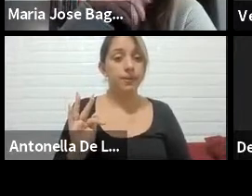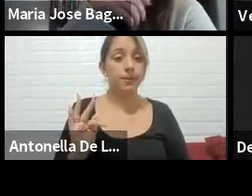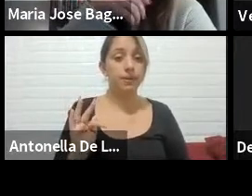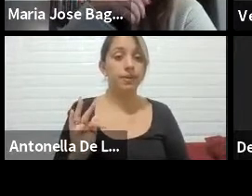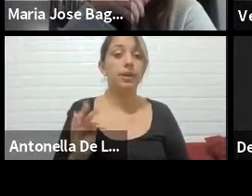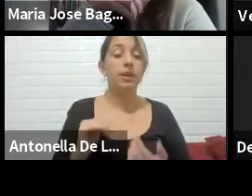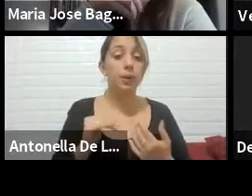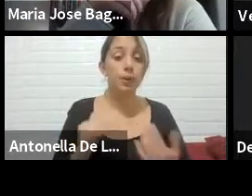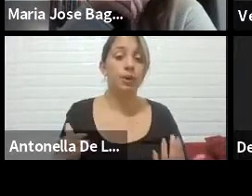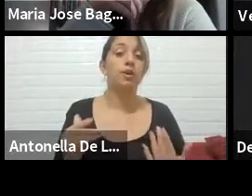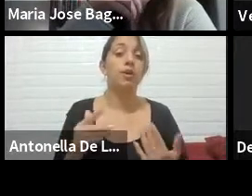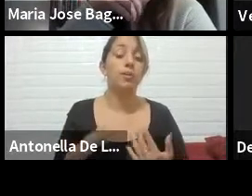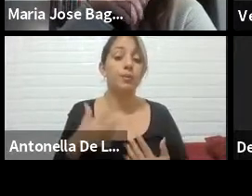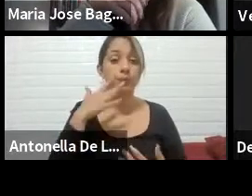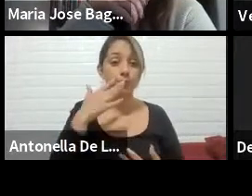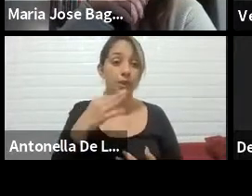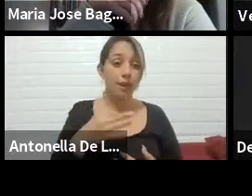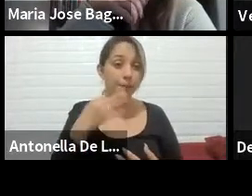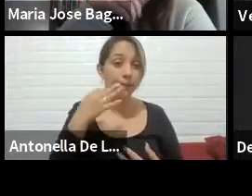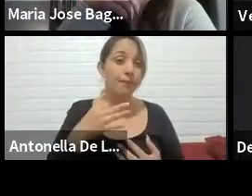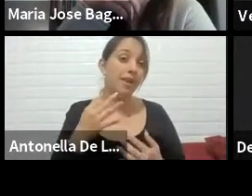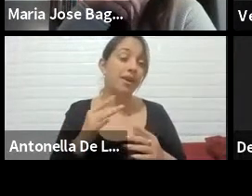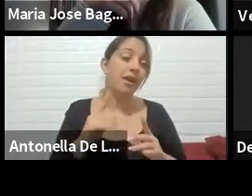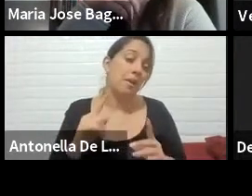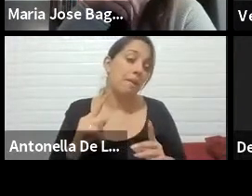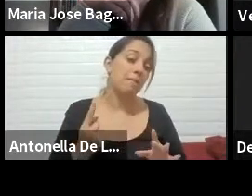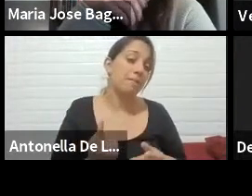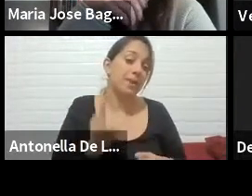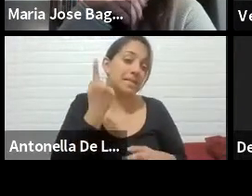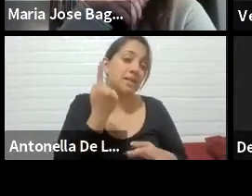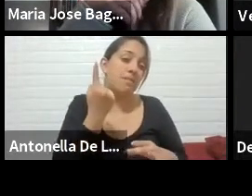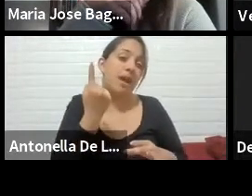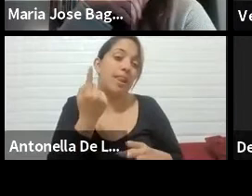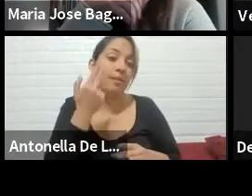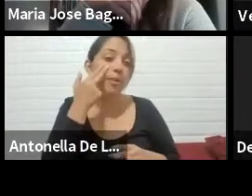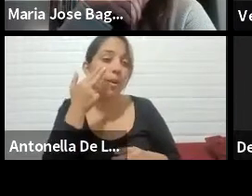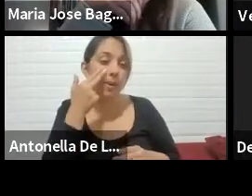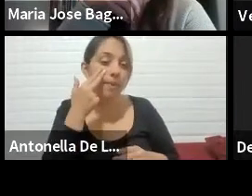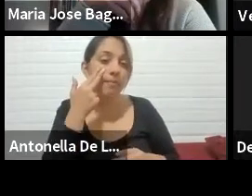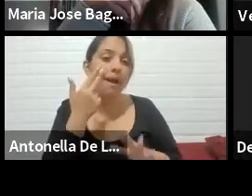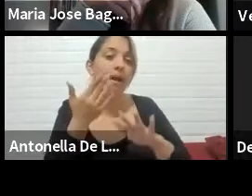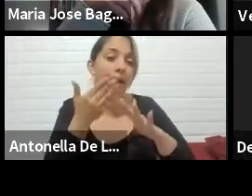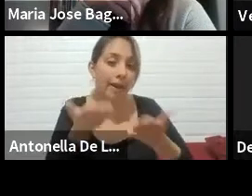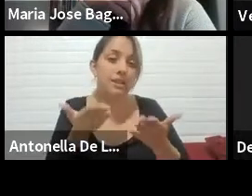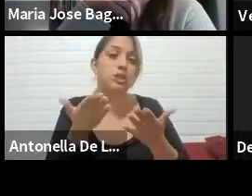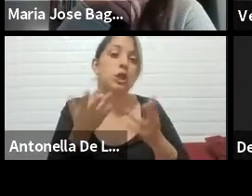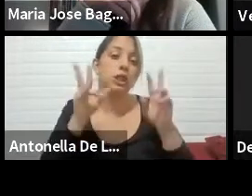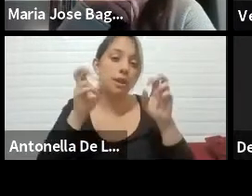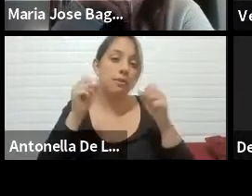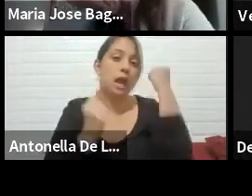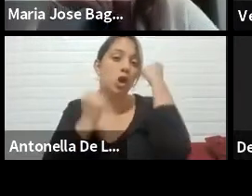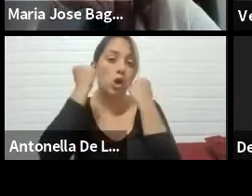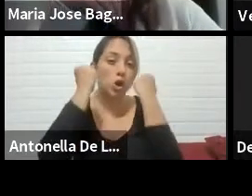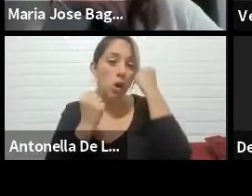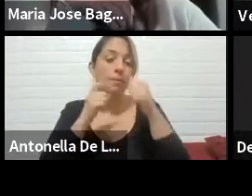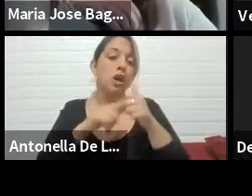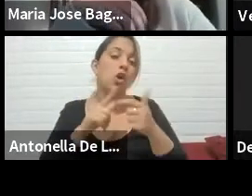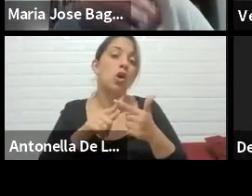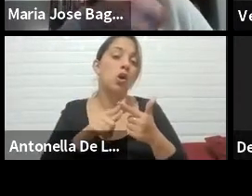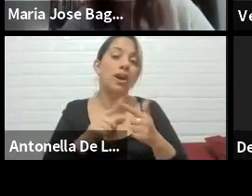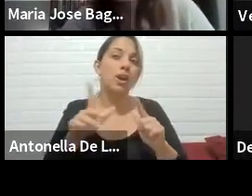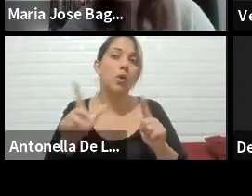Y bueno, en realidad como las principales eran esas causas, la económica, la falta de